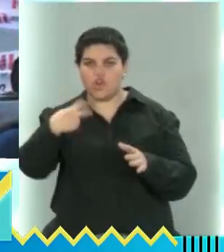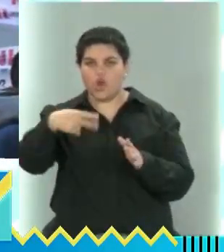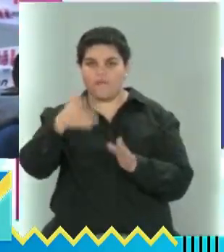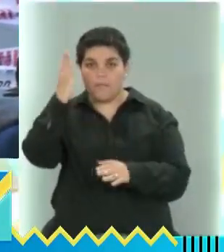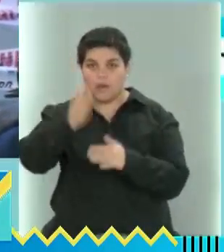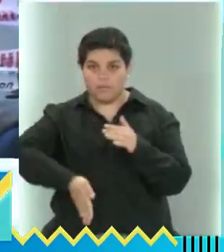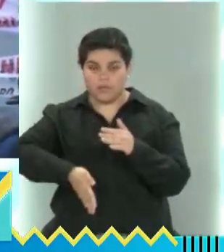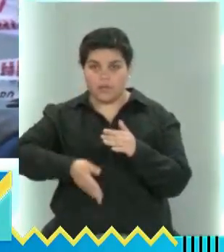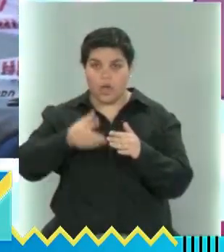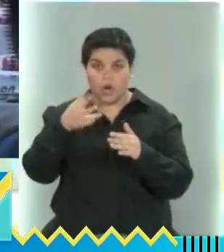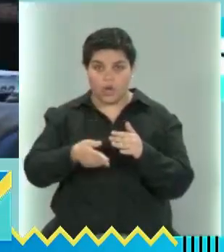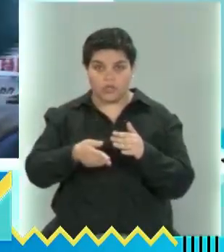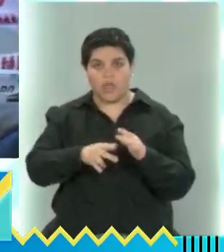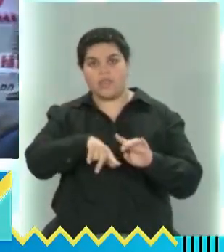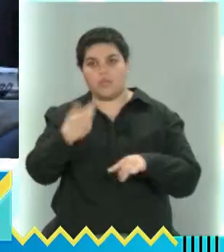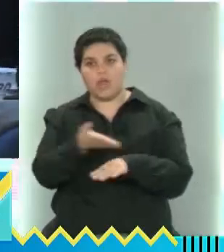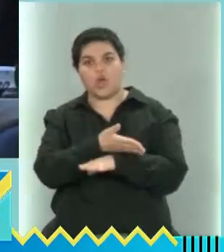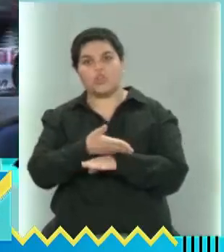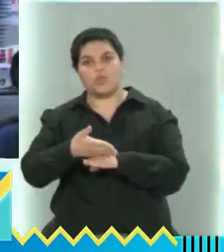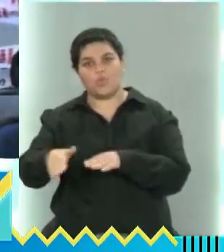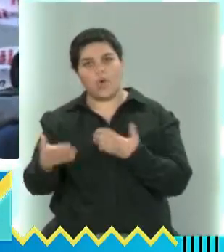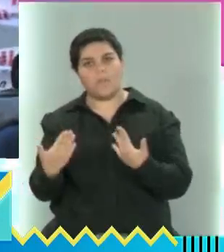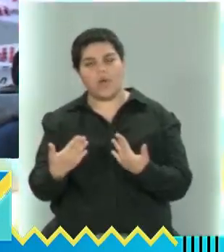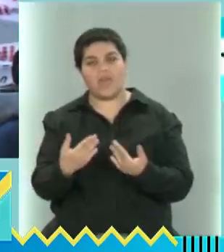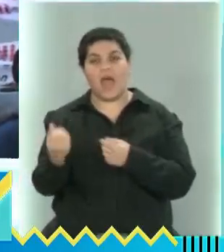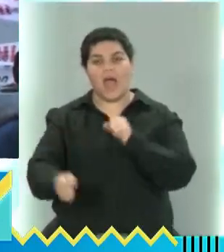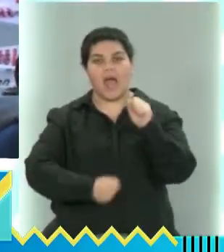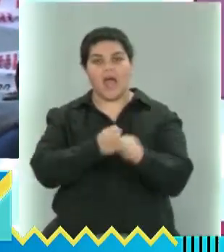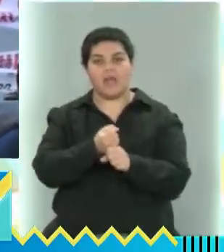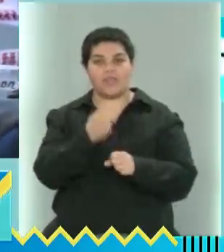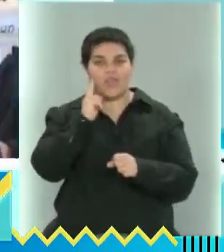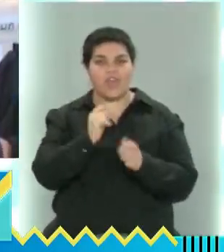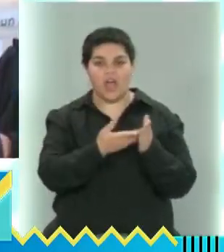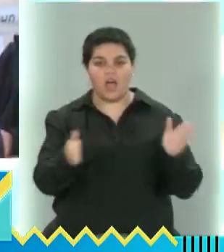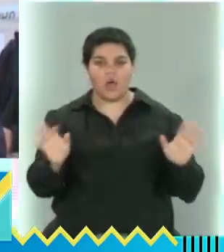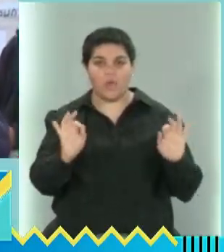noviembre, ¿sí? La extensión del periodo de clase y también, digamos,